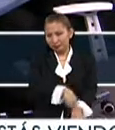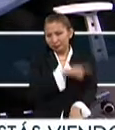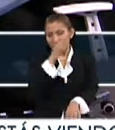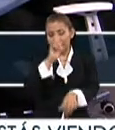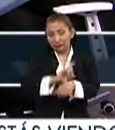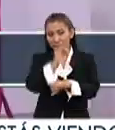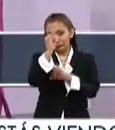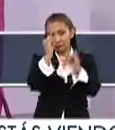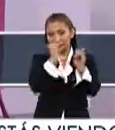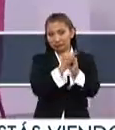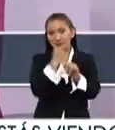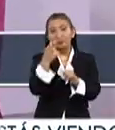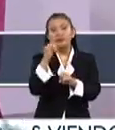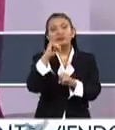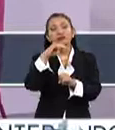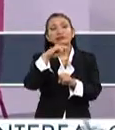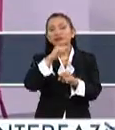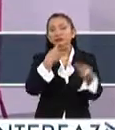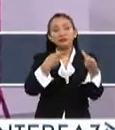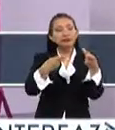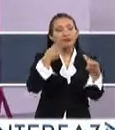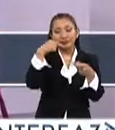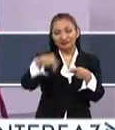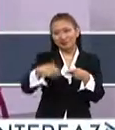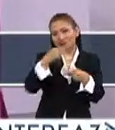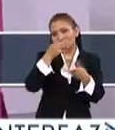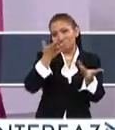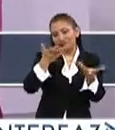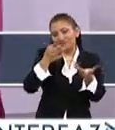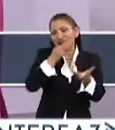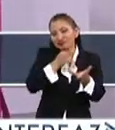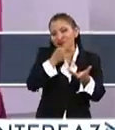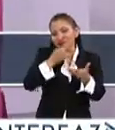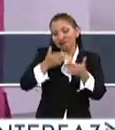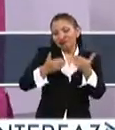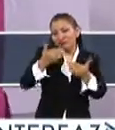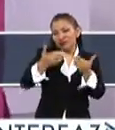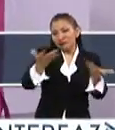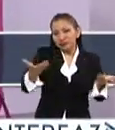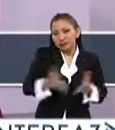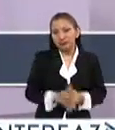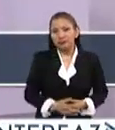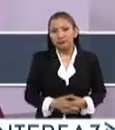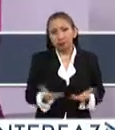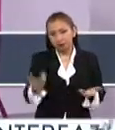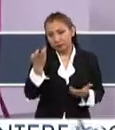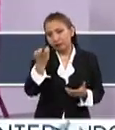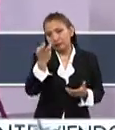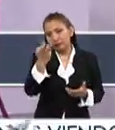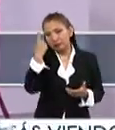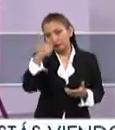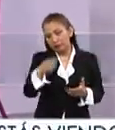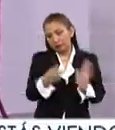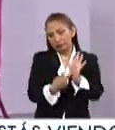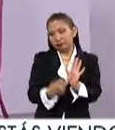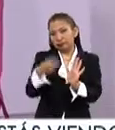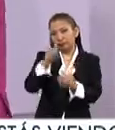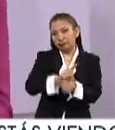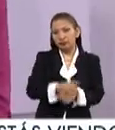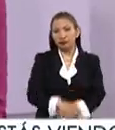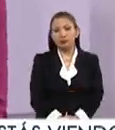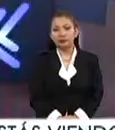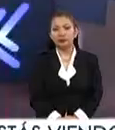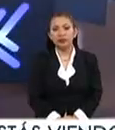Día Internacional y qué es lo que el INEA está organizando para, pues, ponerlo sobre la mesa, ¿no? Porque para eso es para lo que sirven estos días.